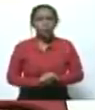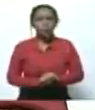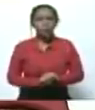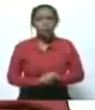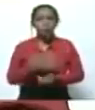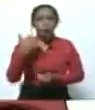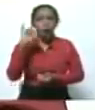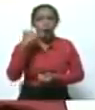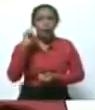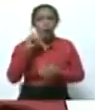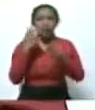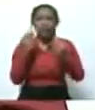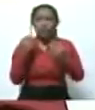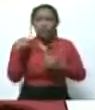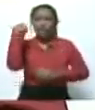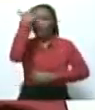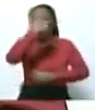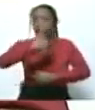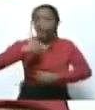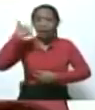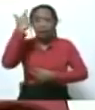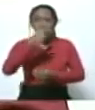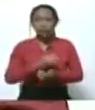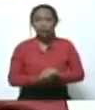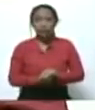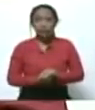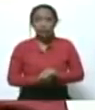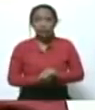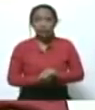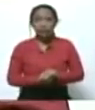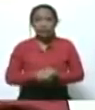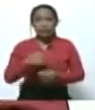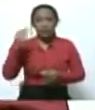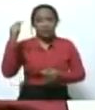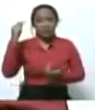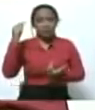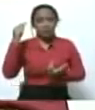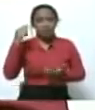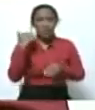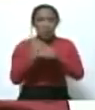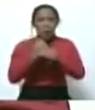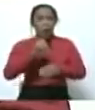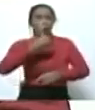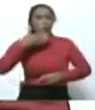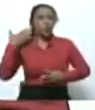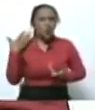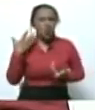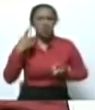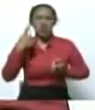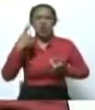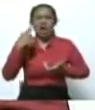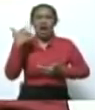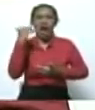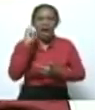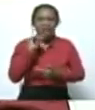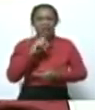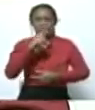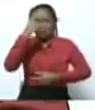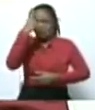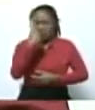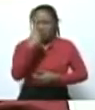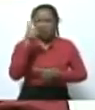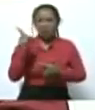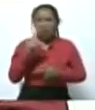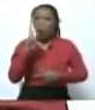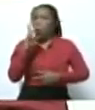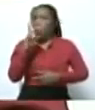Tiene muchas caras. Es terco, es orgulloso, es arrogante. Ellos no